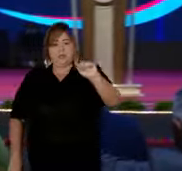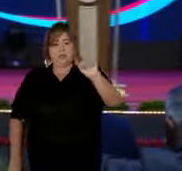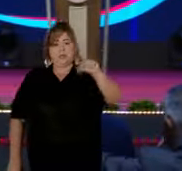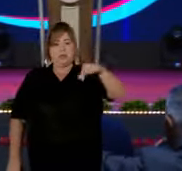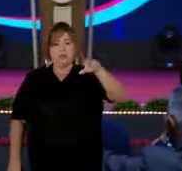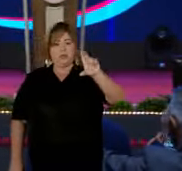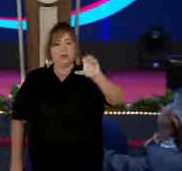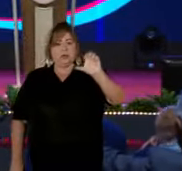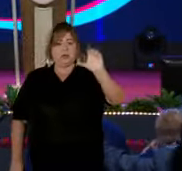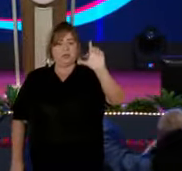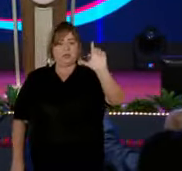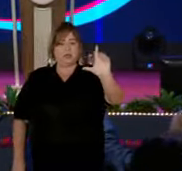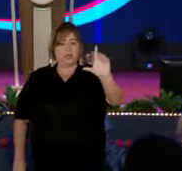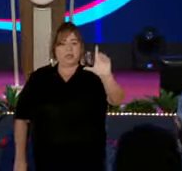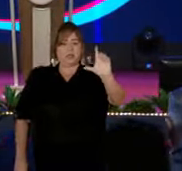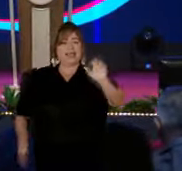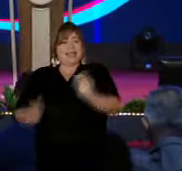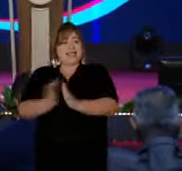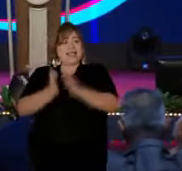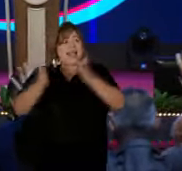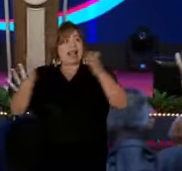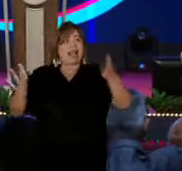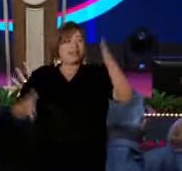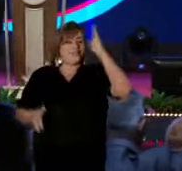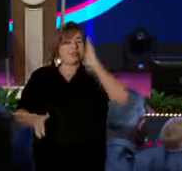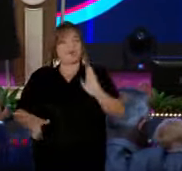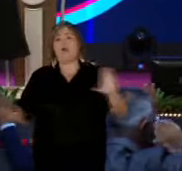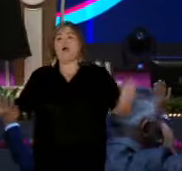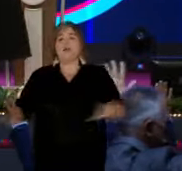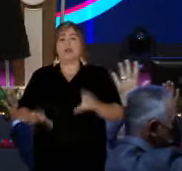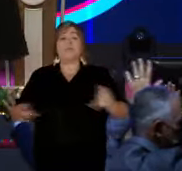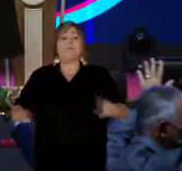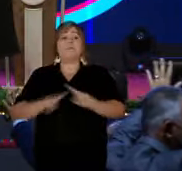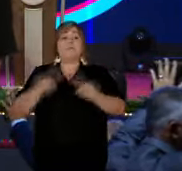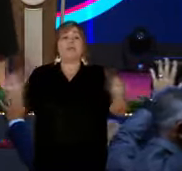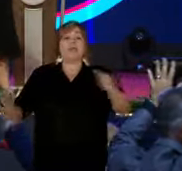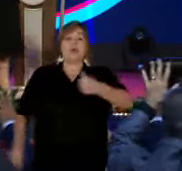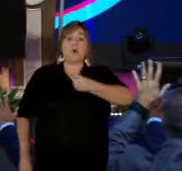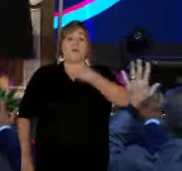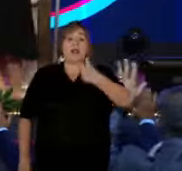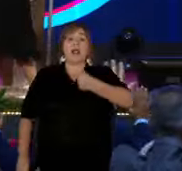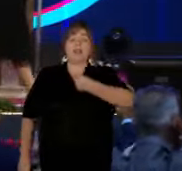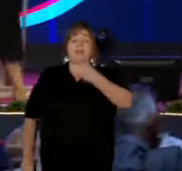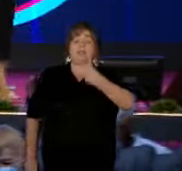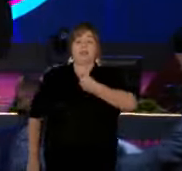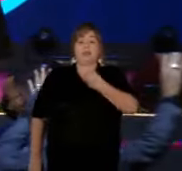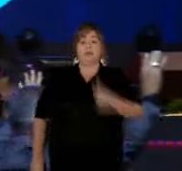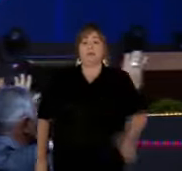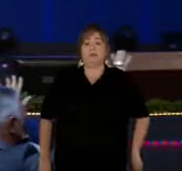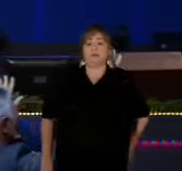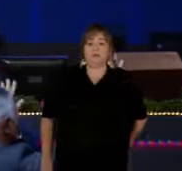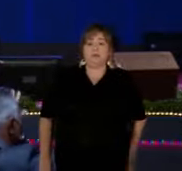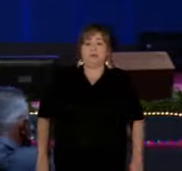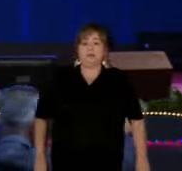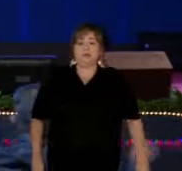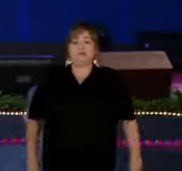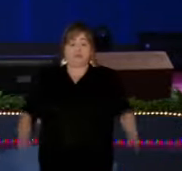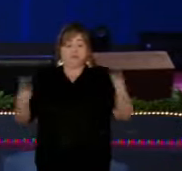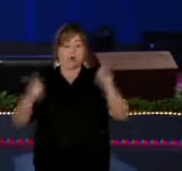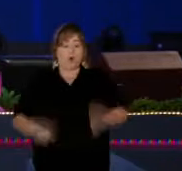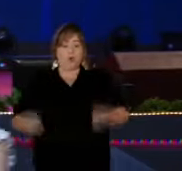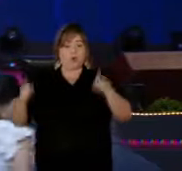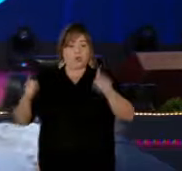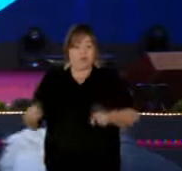también. Algo grande va a ser Dios, pero hay que tener la valentía. Te bendigo, hijo, te bendigo. Algo grande va a pasar.